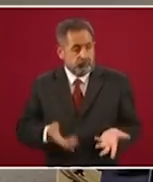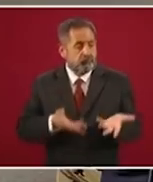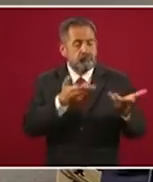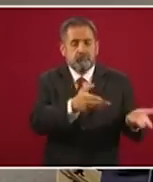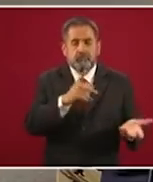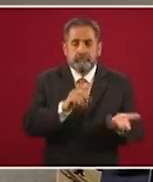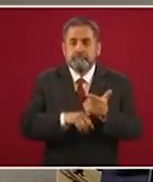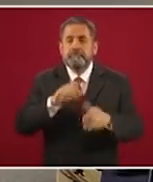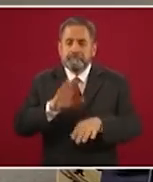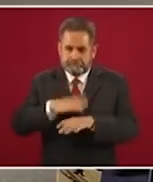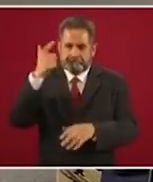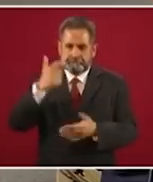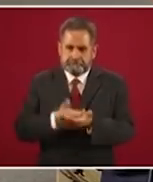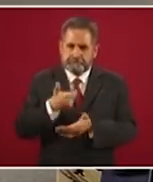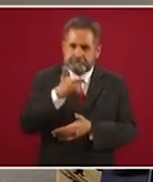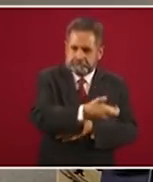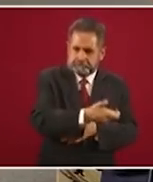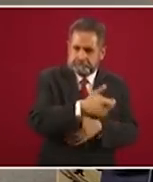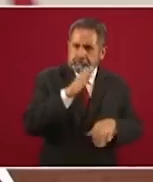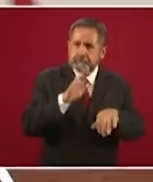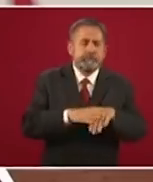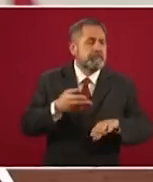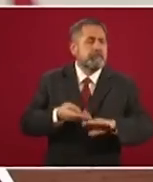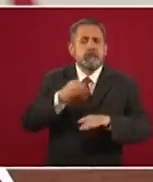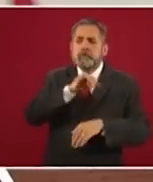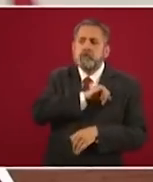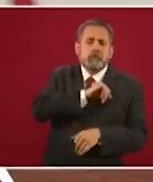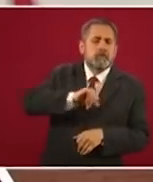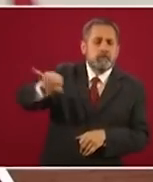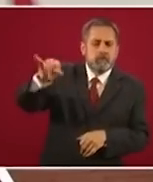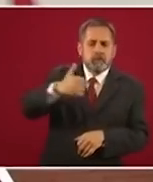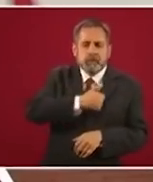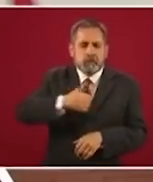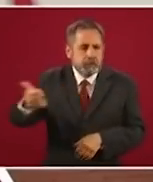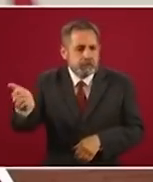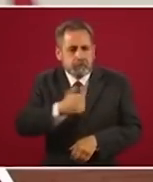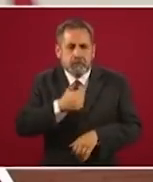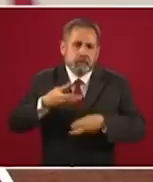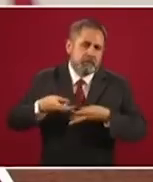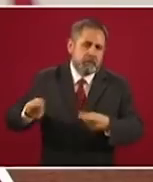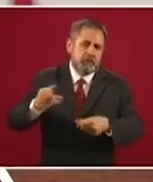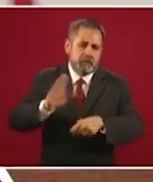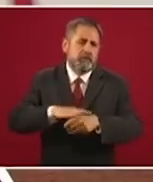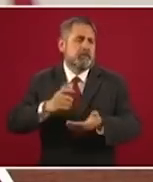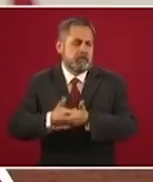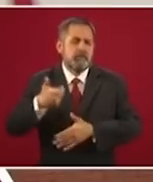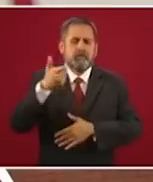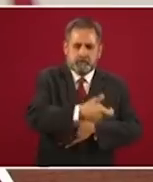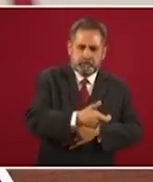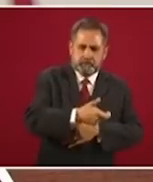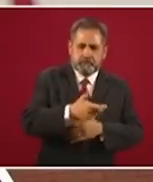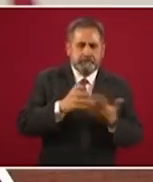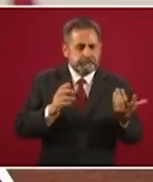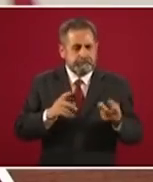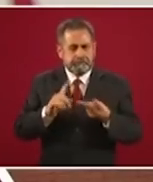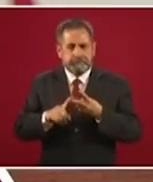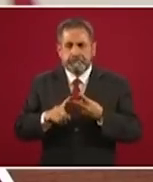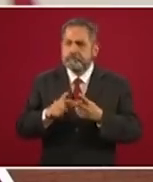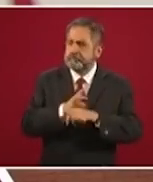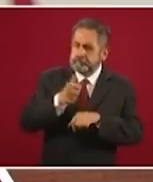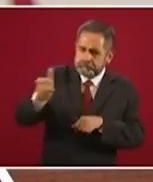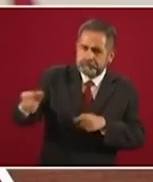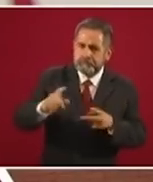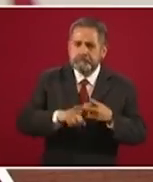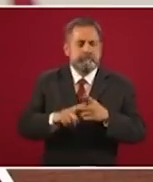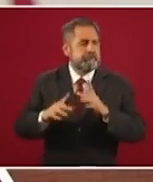ofrecemos mayor sobresueldo por la lejanía de ese lugar. Pero es una composición, tanto lejanía, acceso a medios